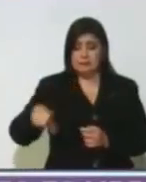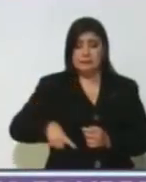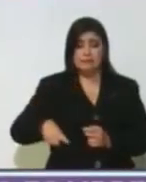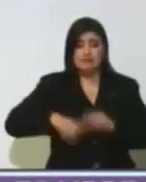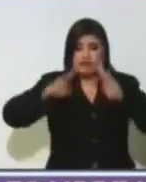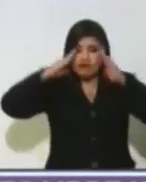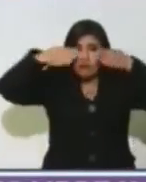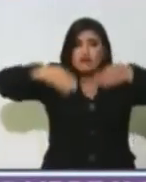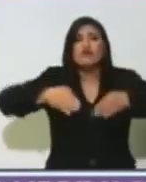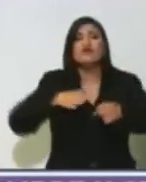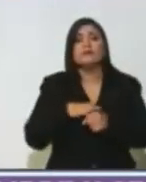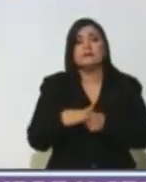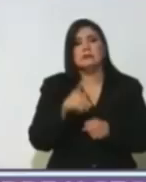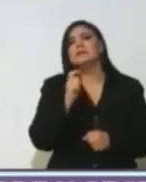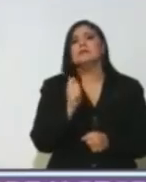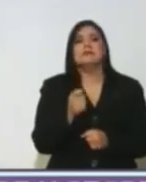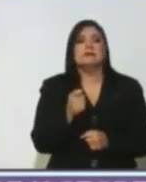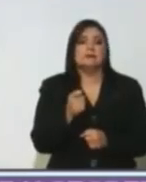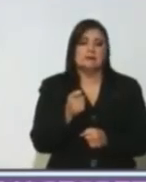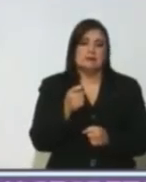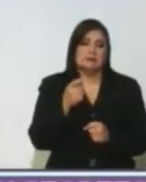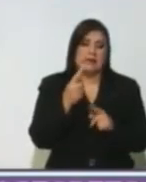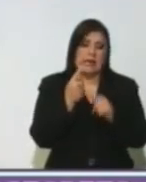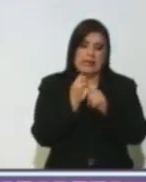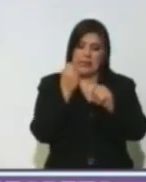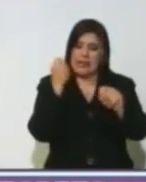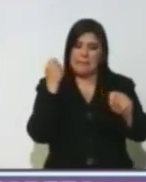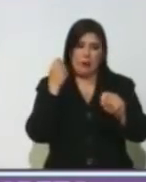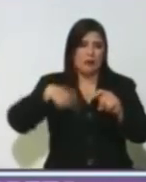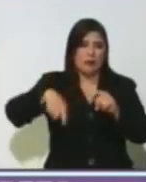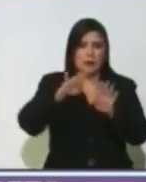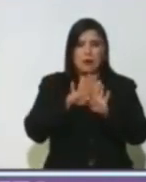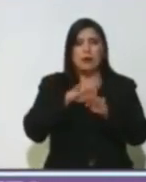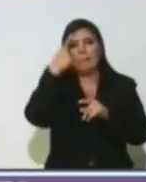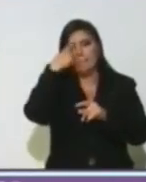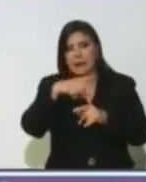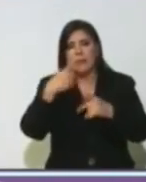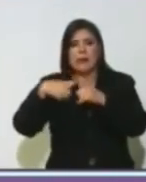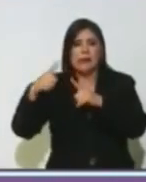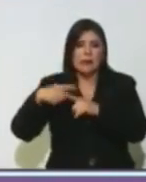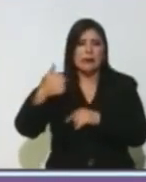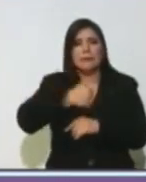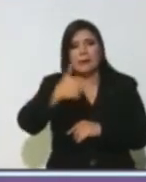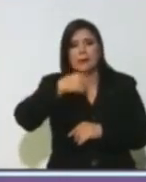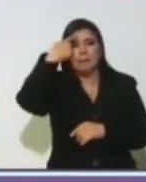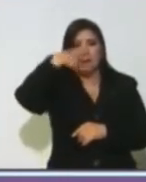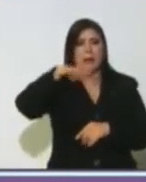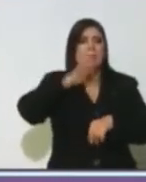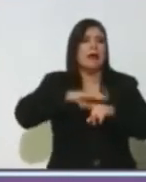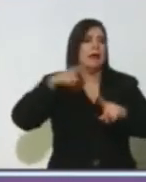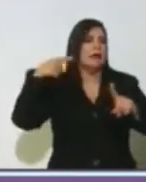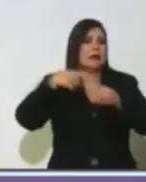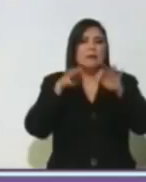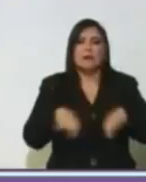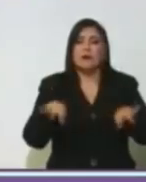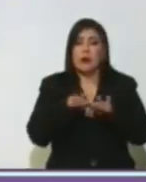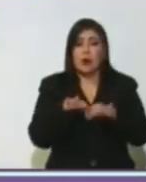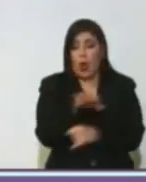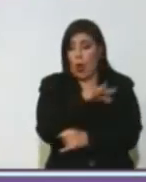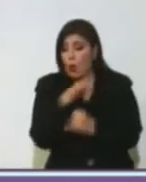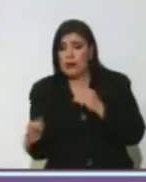foco el transporte público hacer del transporte público la primera opción y no la